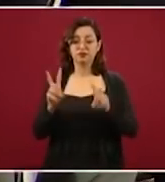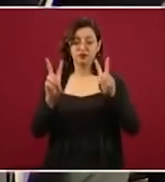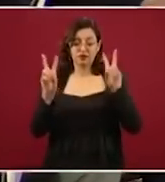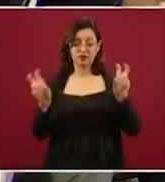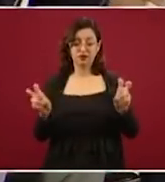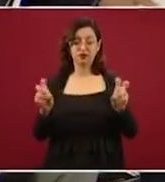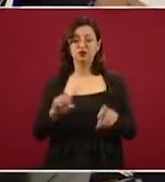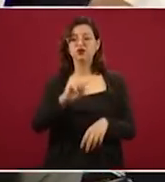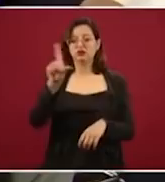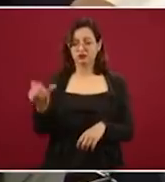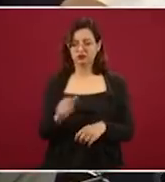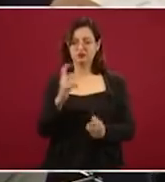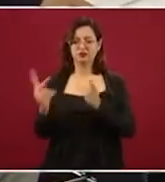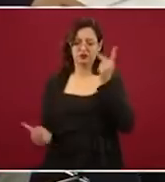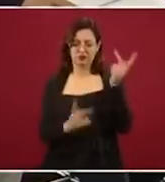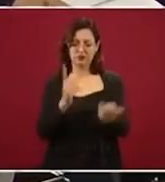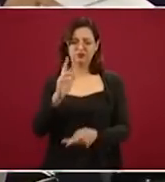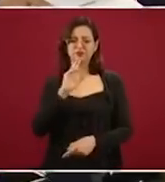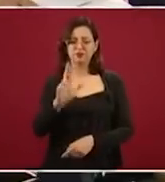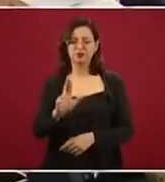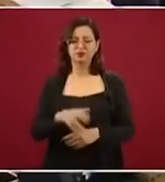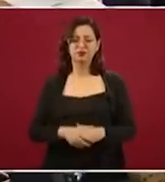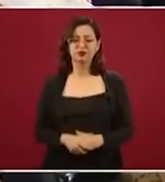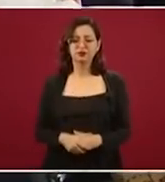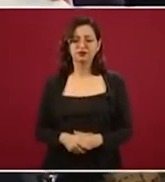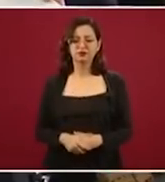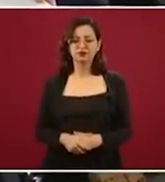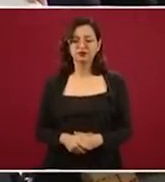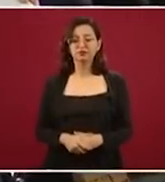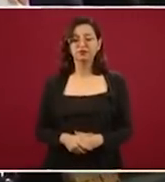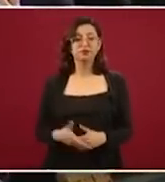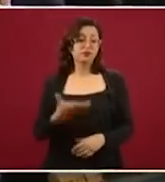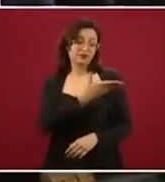y luego nos vamos a las preguntas. Bueno, están invitados